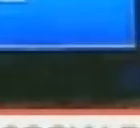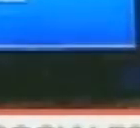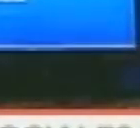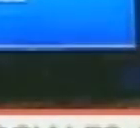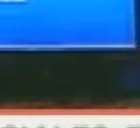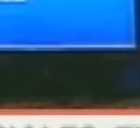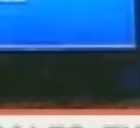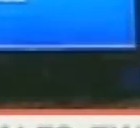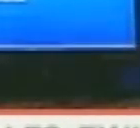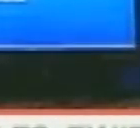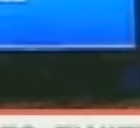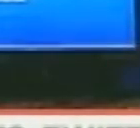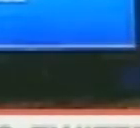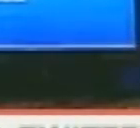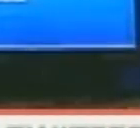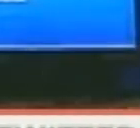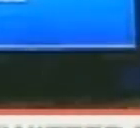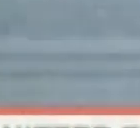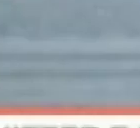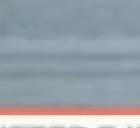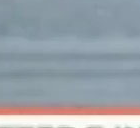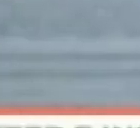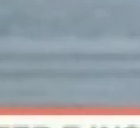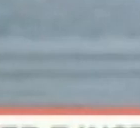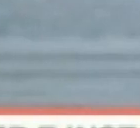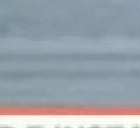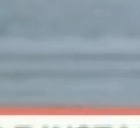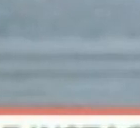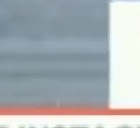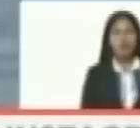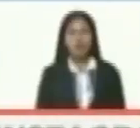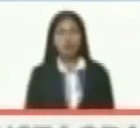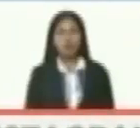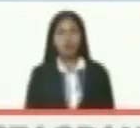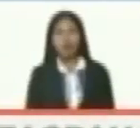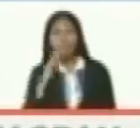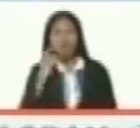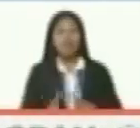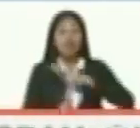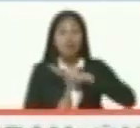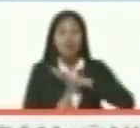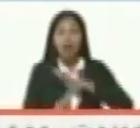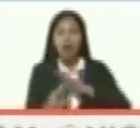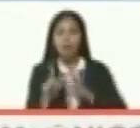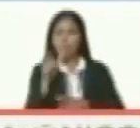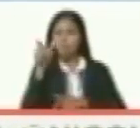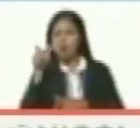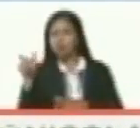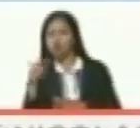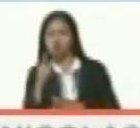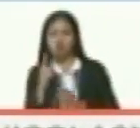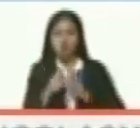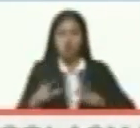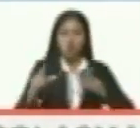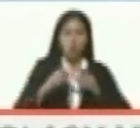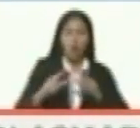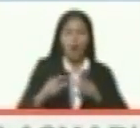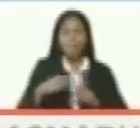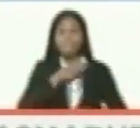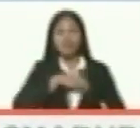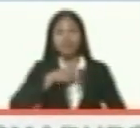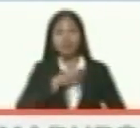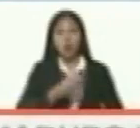Y más cuando se trata de la inauguración de un terminal de pasajeros dentro del marco de la gran